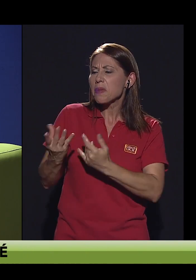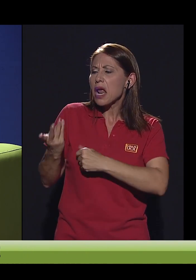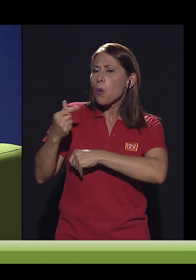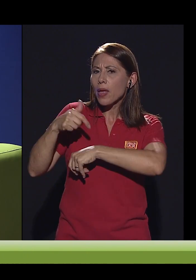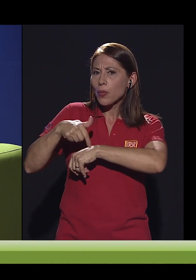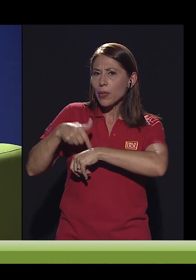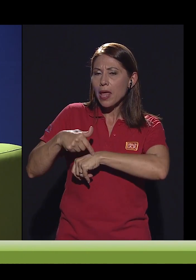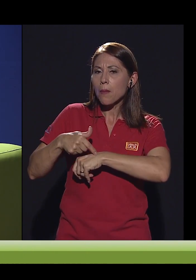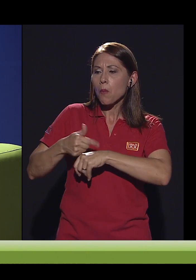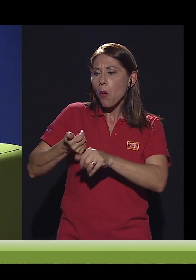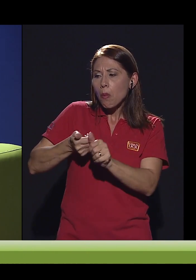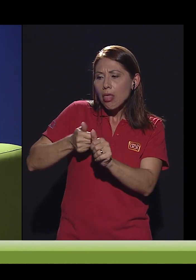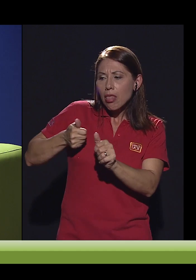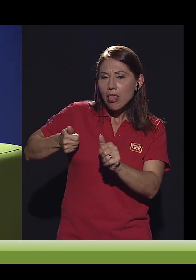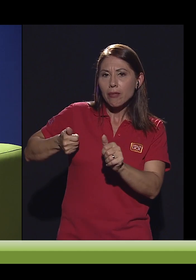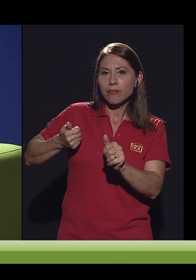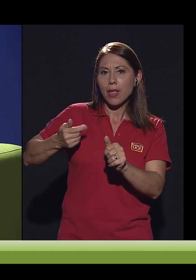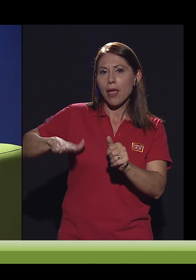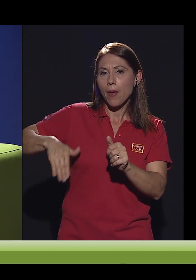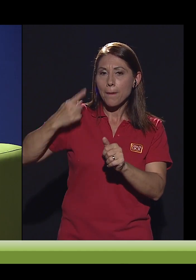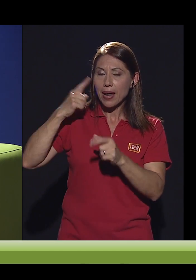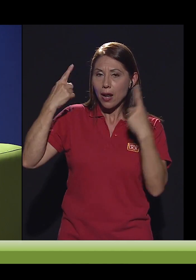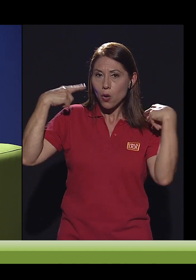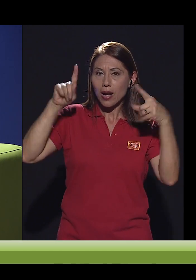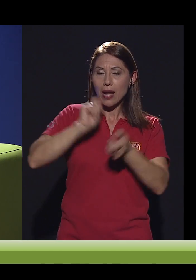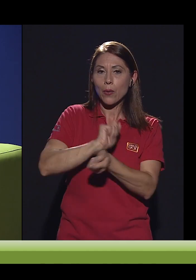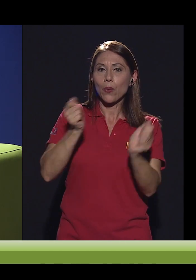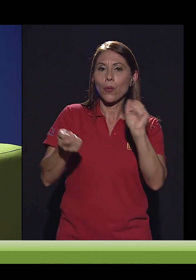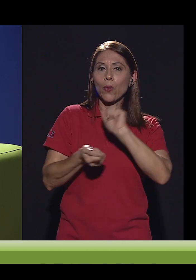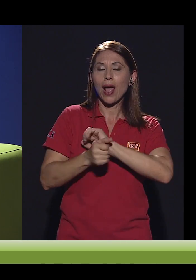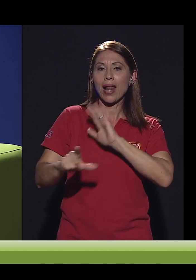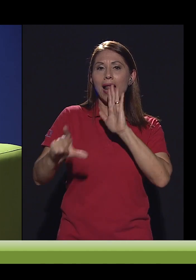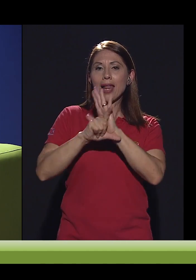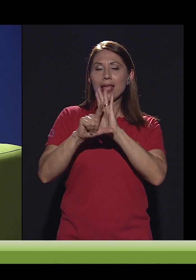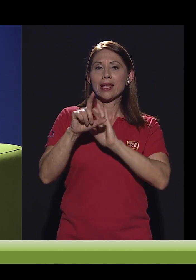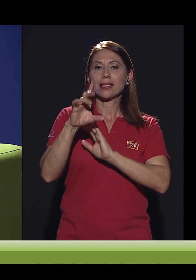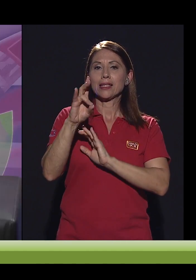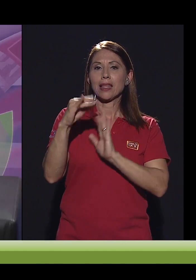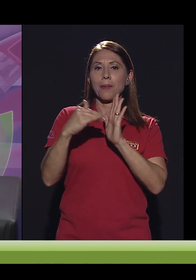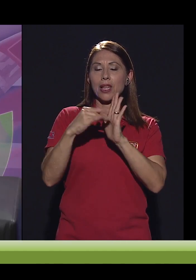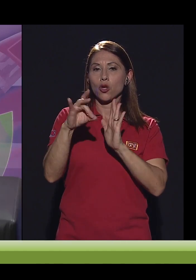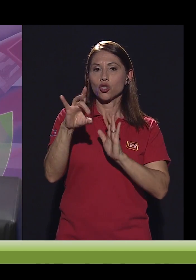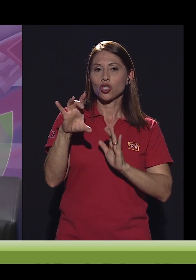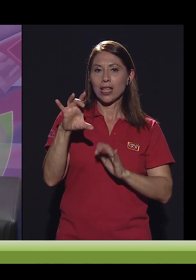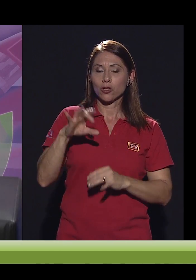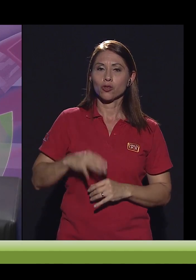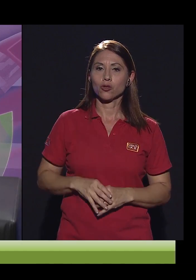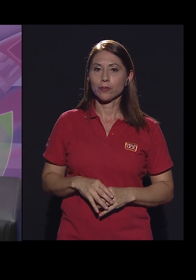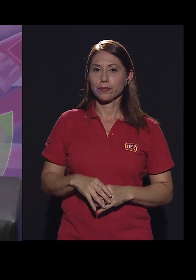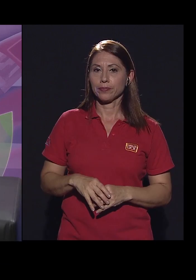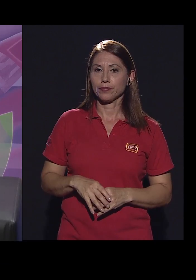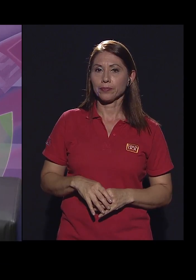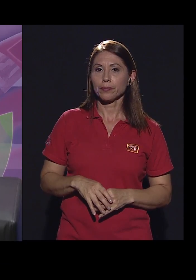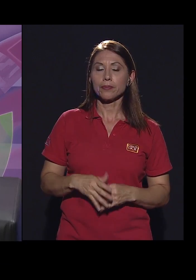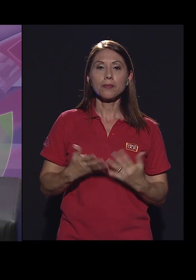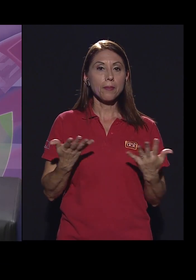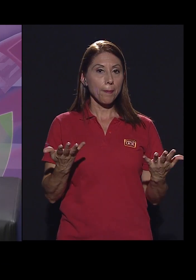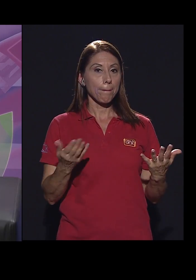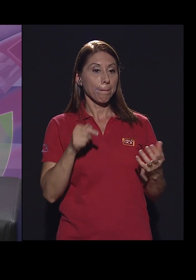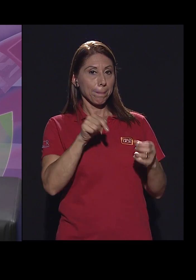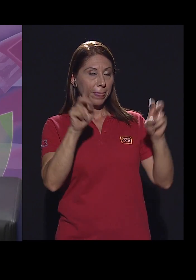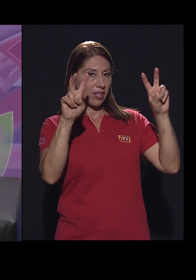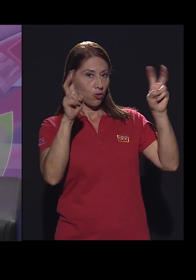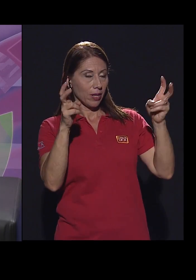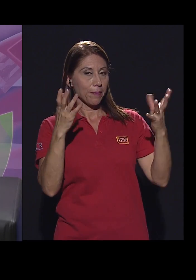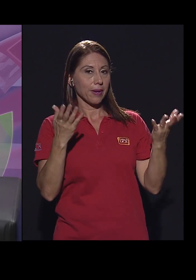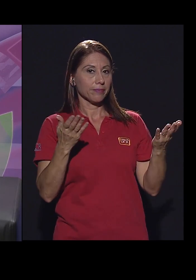esperan ustedes que demore para lograr alcanzar esa modificación a la ley 7800? Bueno, como es un